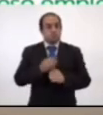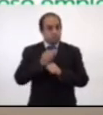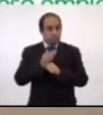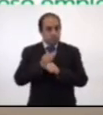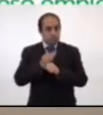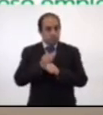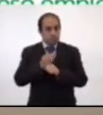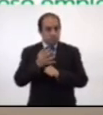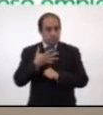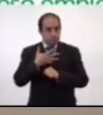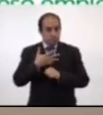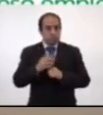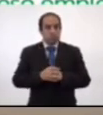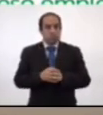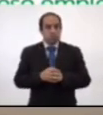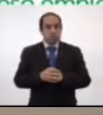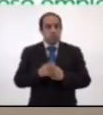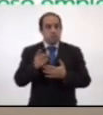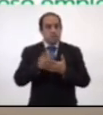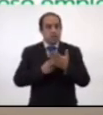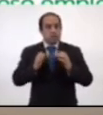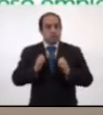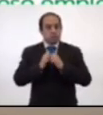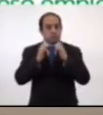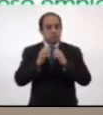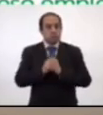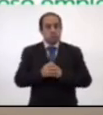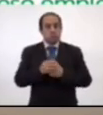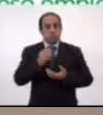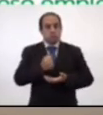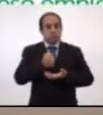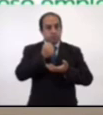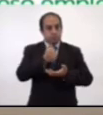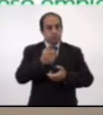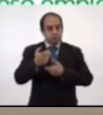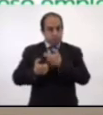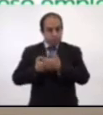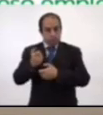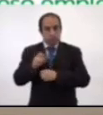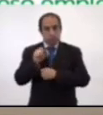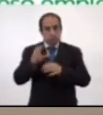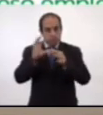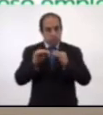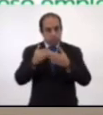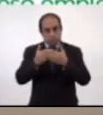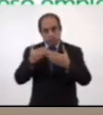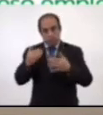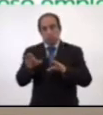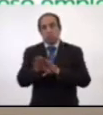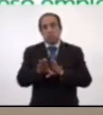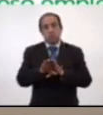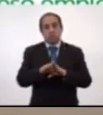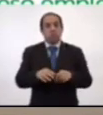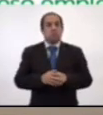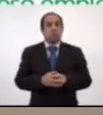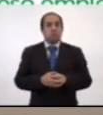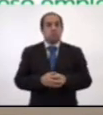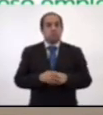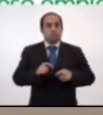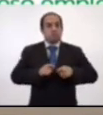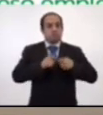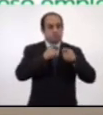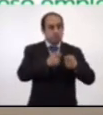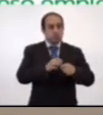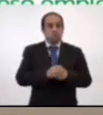hemos generado medidas emergentes de tipo económico, ya también he explicado anteriormente cómo ha sido su